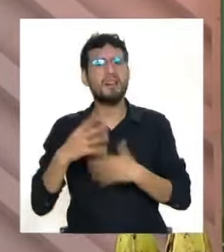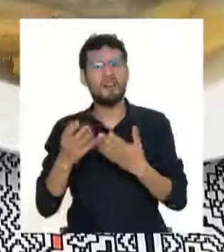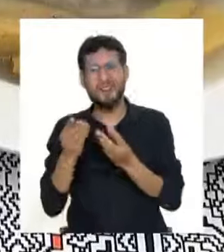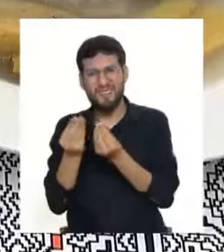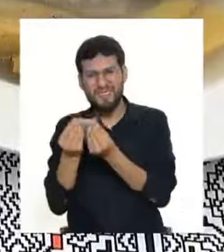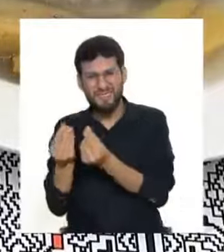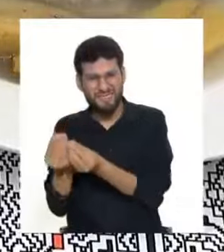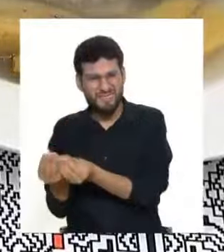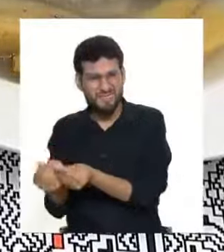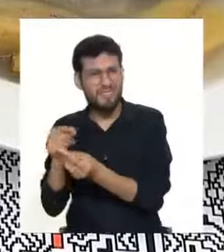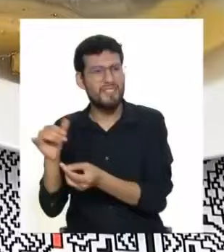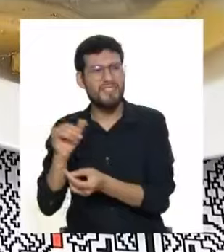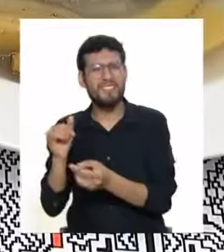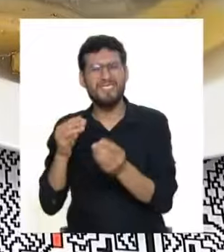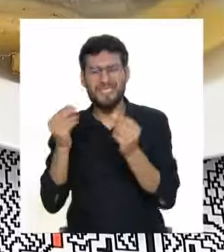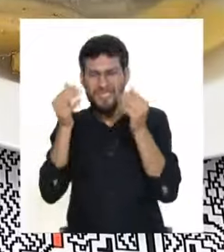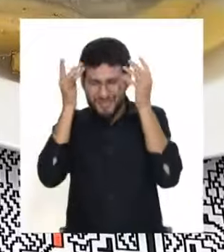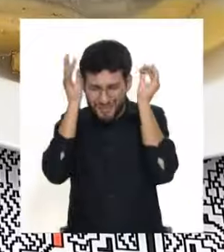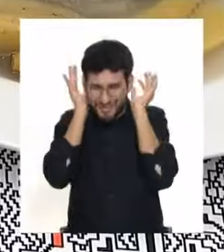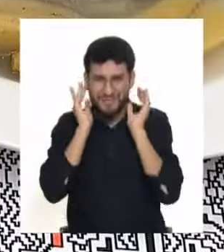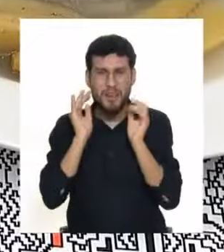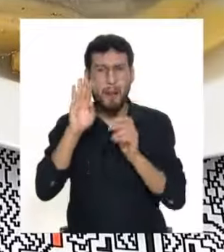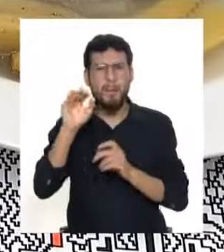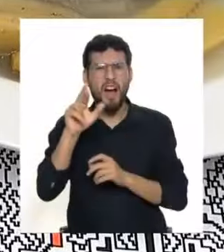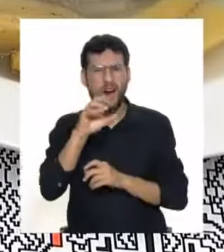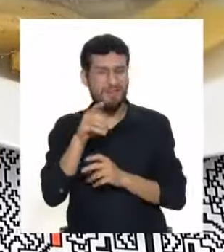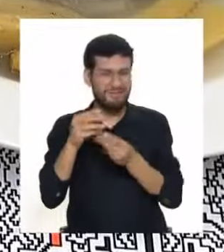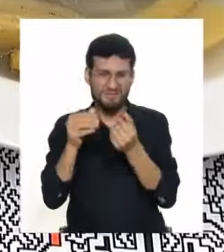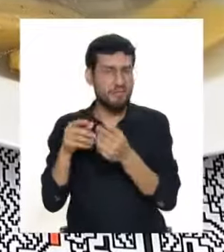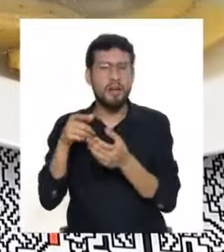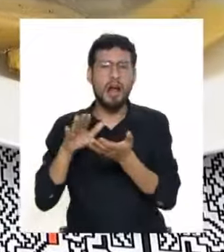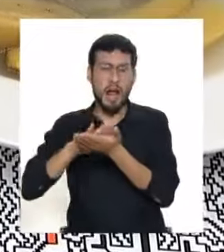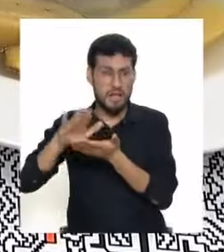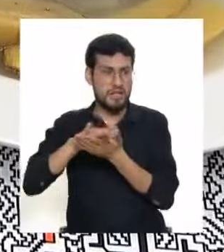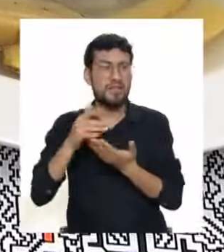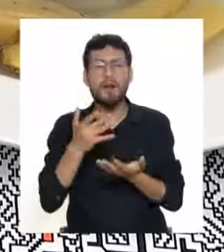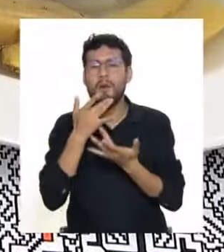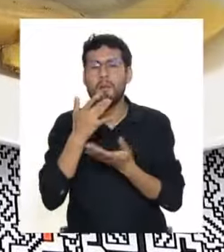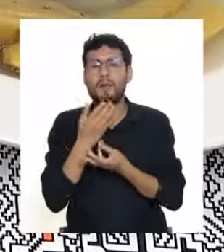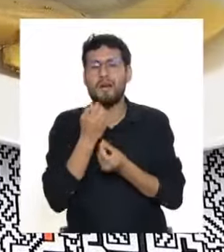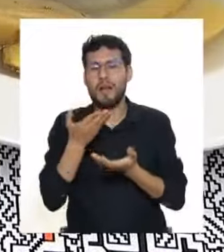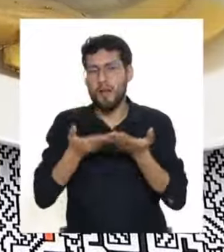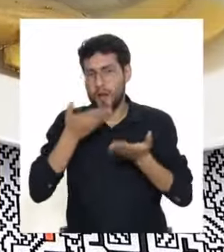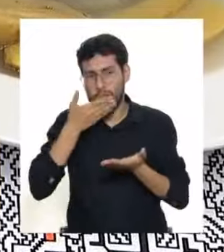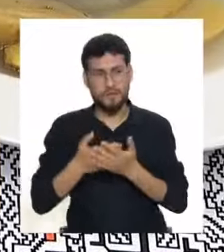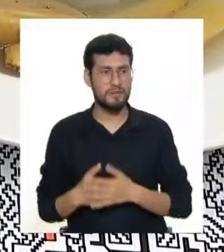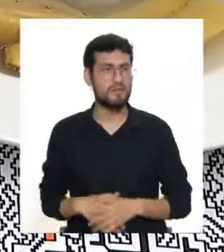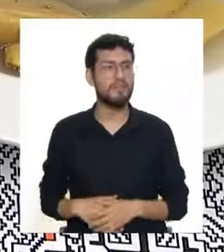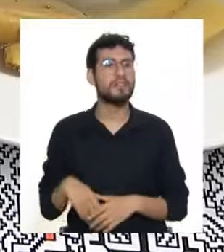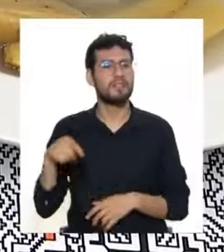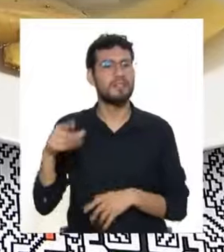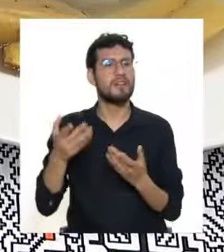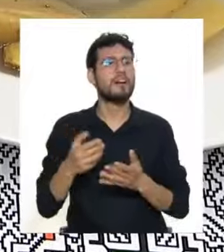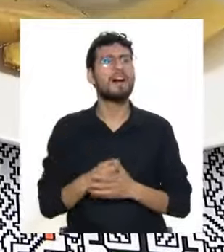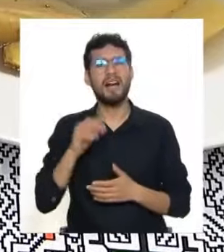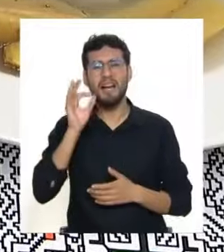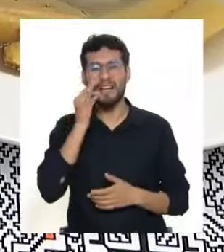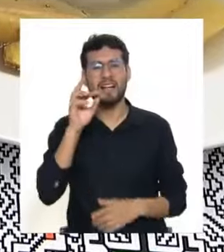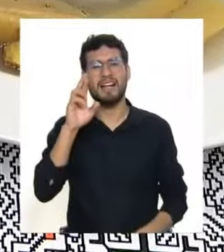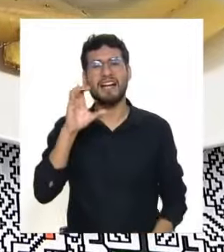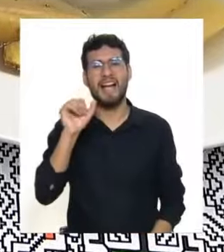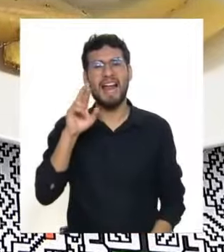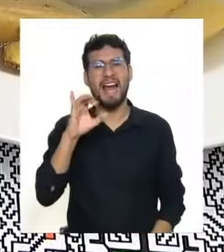barro, esto es, come puro barrito, pura cositas así, y eso es lo que le da la esencia al caldo, pues, ¿no? Nuestra rica